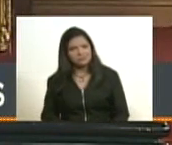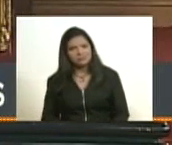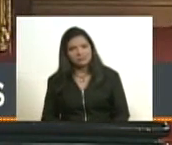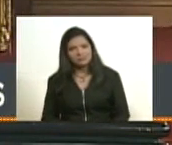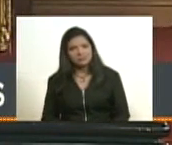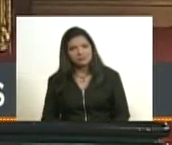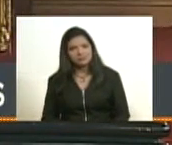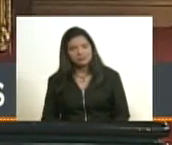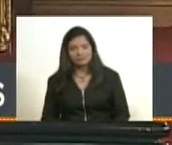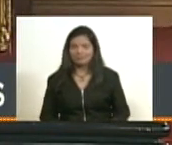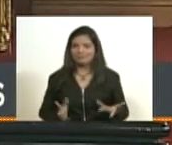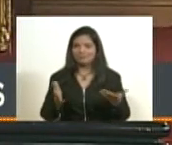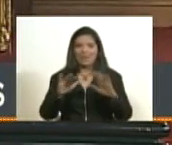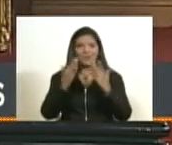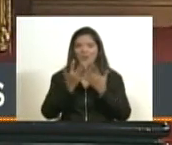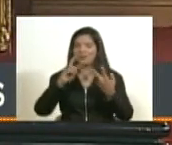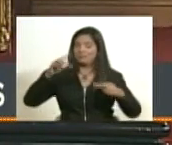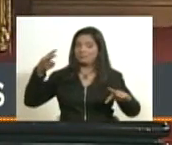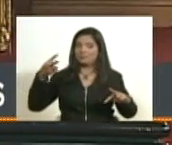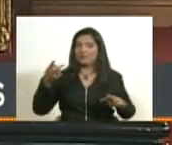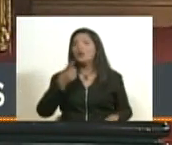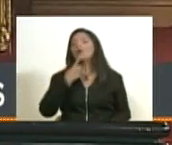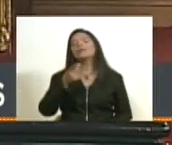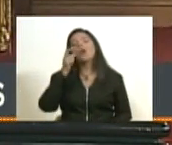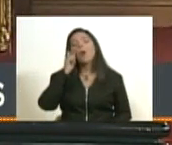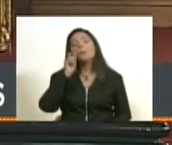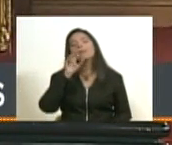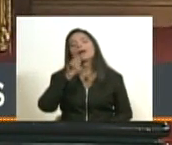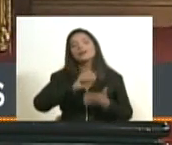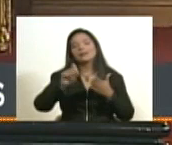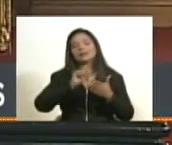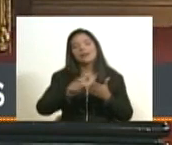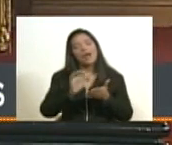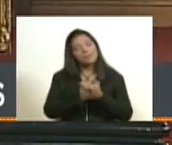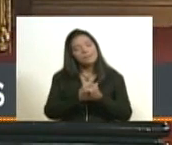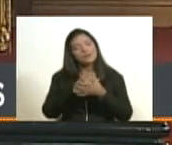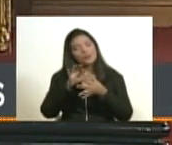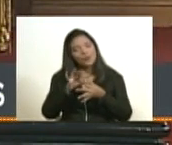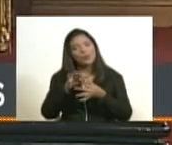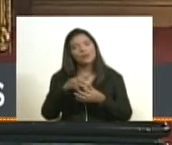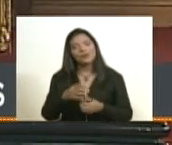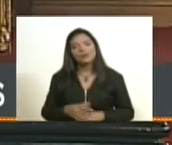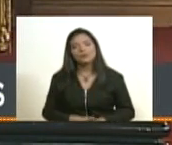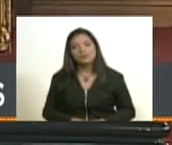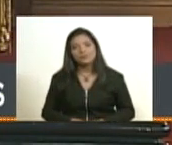No es el mundo al revés. Lo que decía Eduardo Galeano, nuestro querido amigo, hermano.